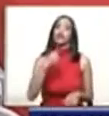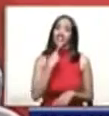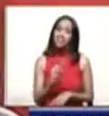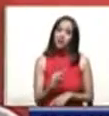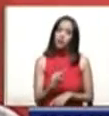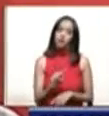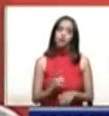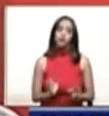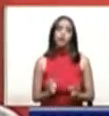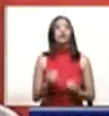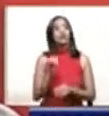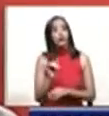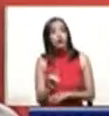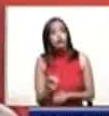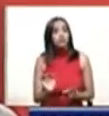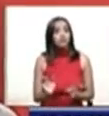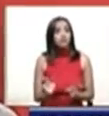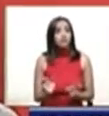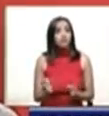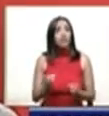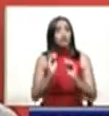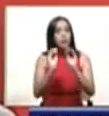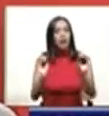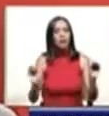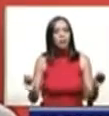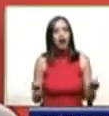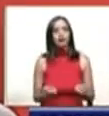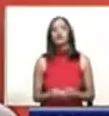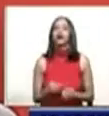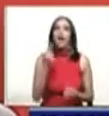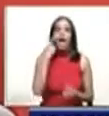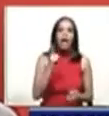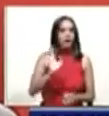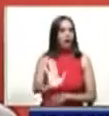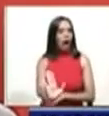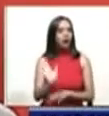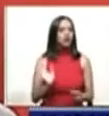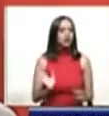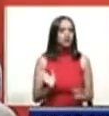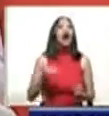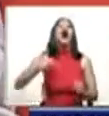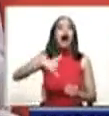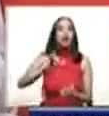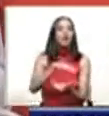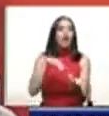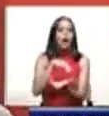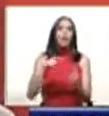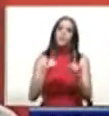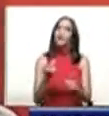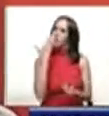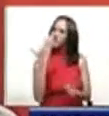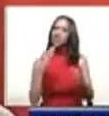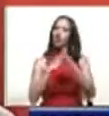y le hacemos el llamado. Epa, ya va. Sí, hay un problema, pero vamos a enfrentarlos